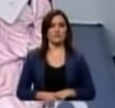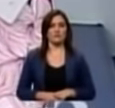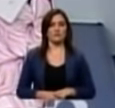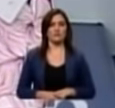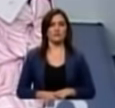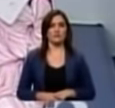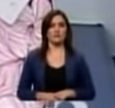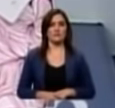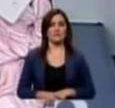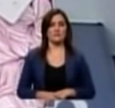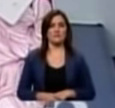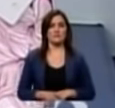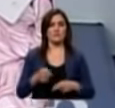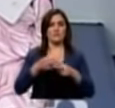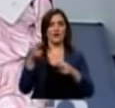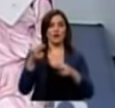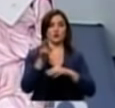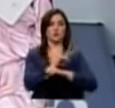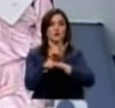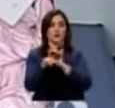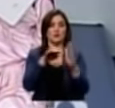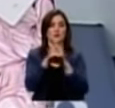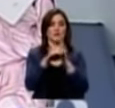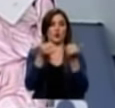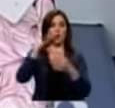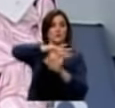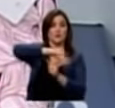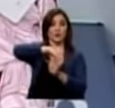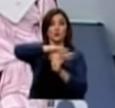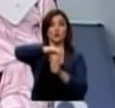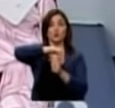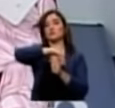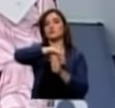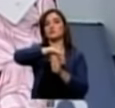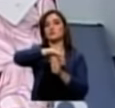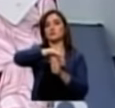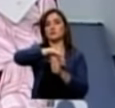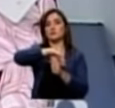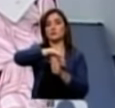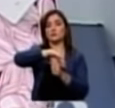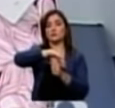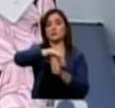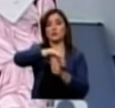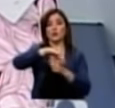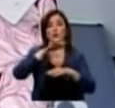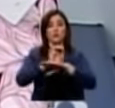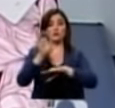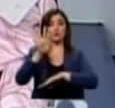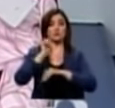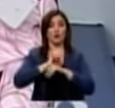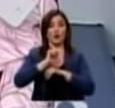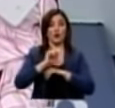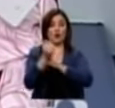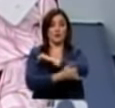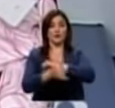Y el ex superintendente de bancos y actual embajador de Ecuador en el Reino Unido, Juan Falconi Puig, dijo que el candidato a la presidencia,